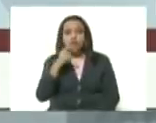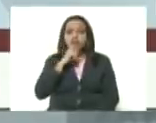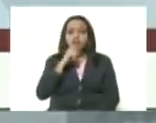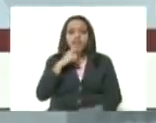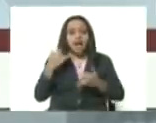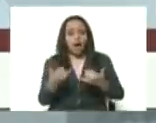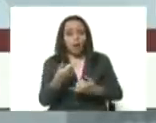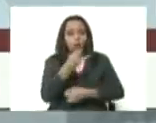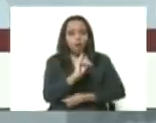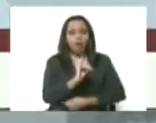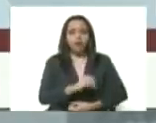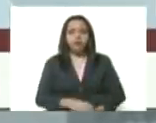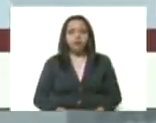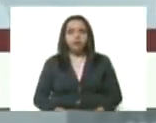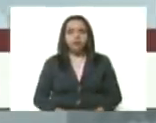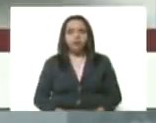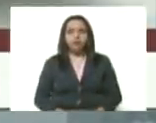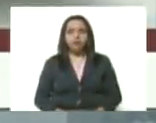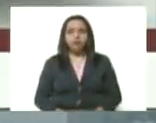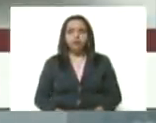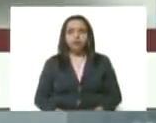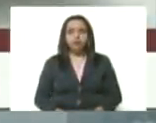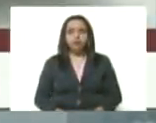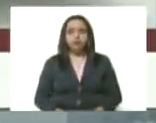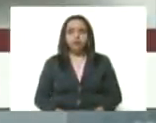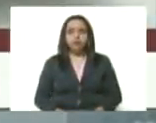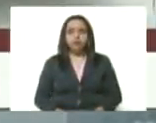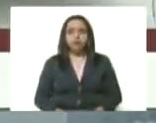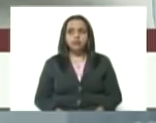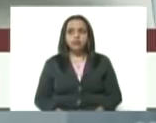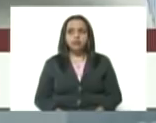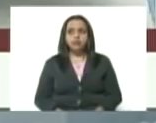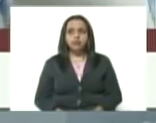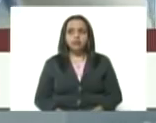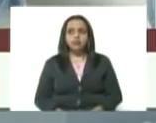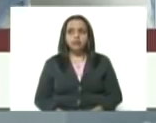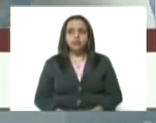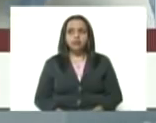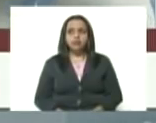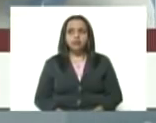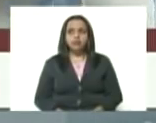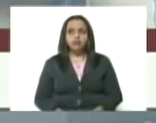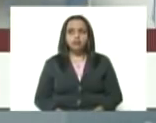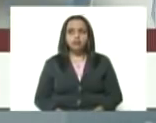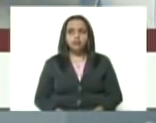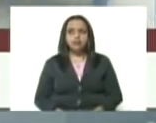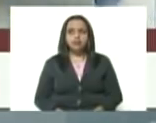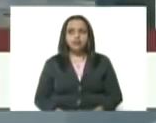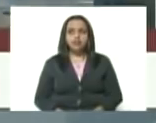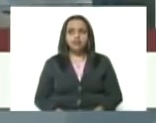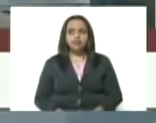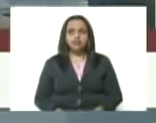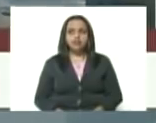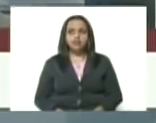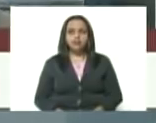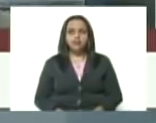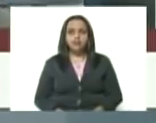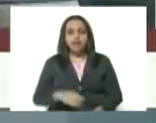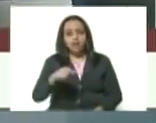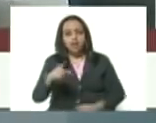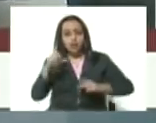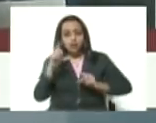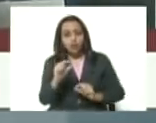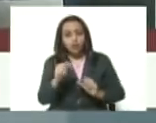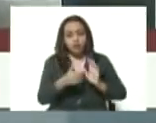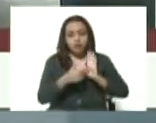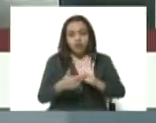estamos pasando. And this is a small sign of the solidarity, friendship and brotherly relations between us. Y esta es una pequeña